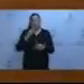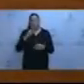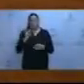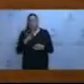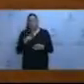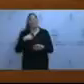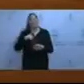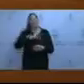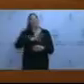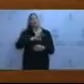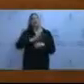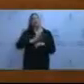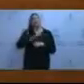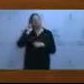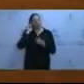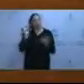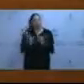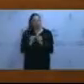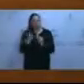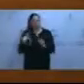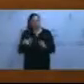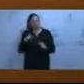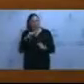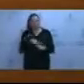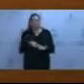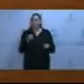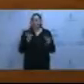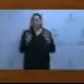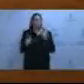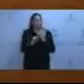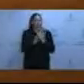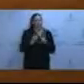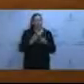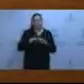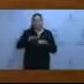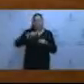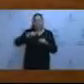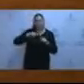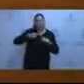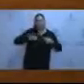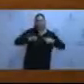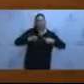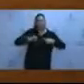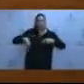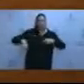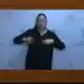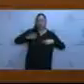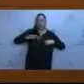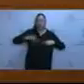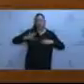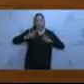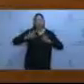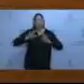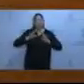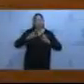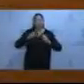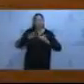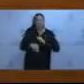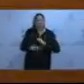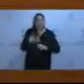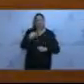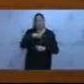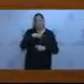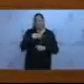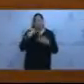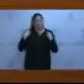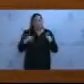concluyendo. Acabo, señor presidente. Esto no deja de ser un hándicap para la pronta comercialización de suelos, pero un hándicap ineludible. Igualmente,